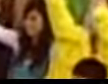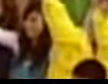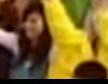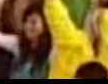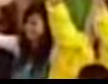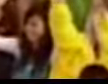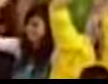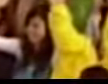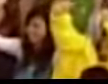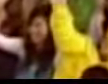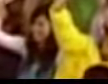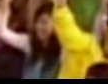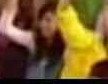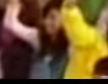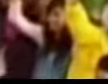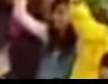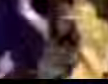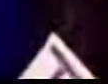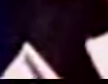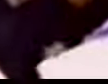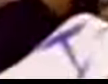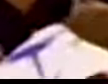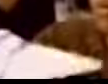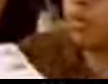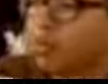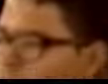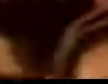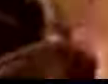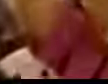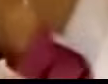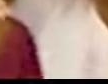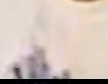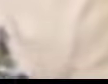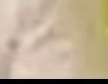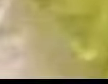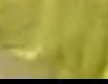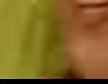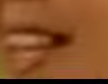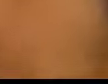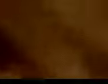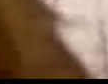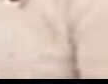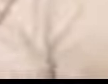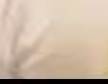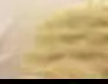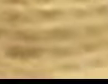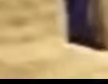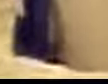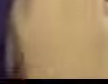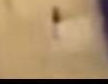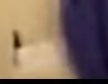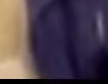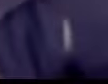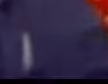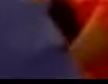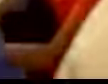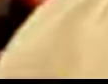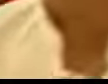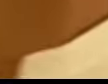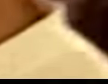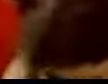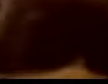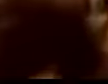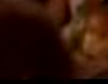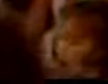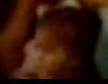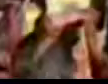les pague, compañeros. A prepararnos. Las movilizaciones seguirán. Es parte de la estrategia de esta gente para desgastarnos,